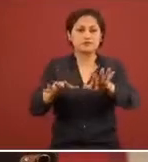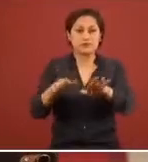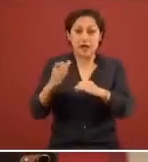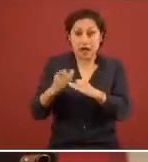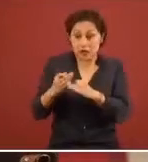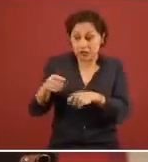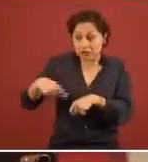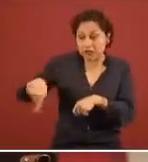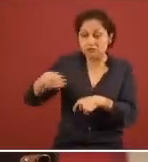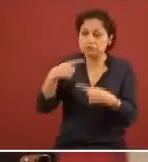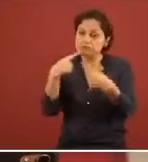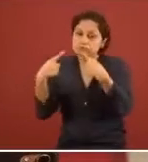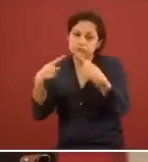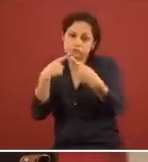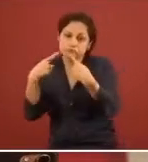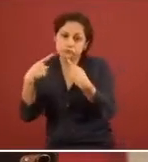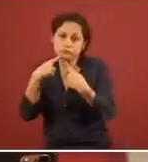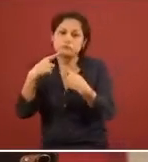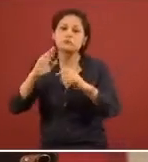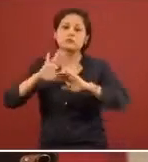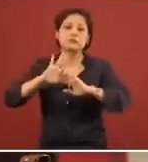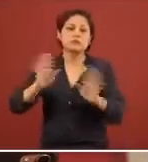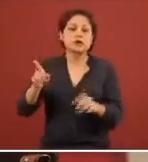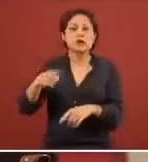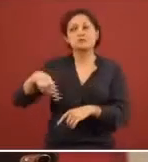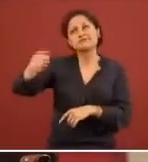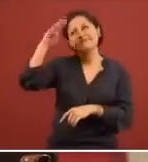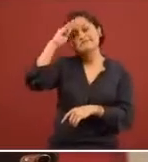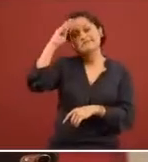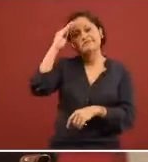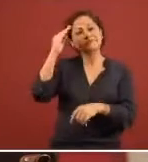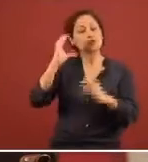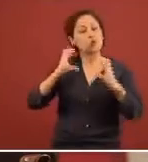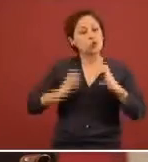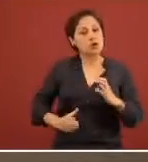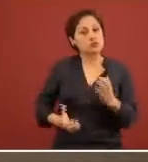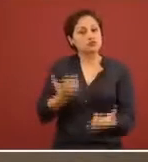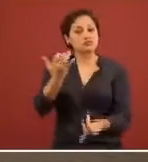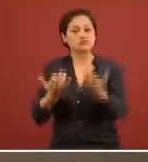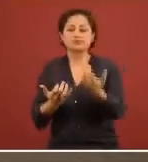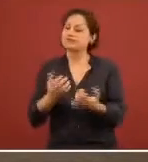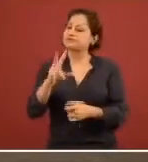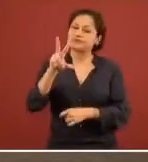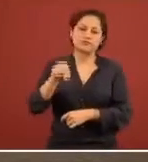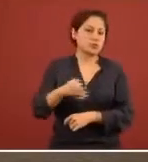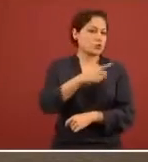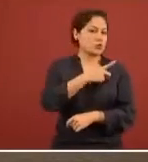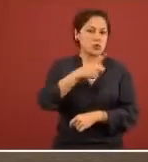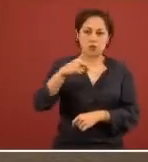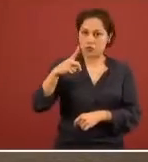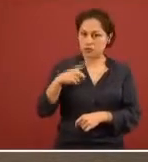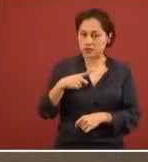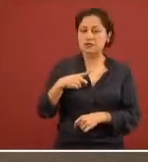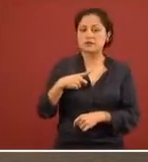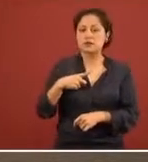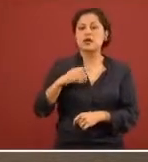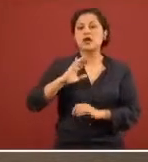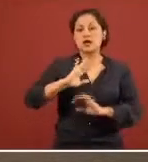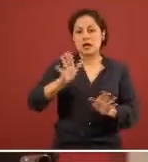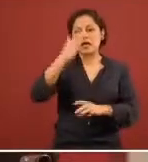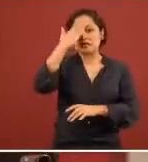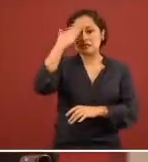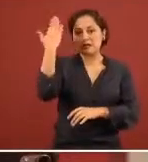resulta improcedente el considerar la cremación, a pesar de que en términos sanitarios sea